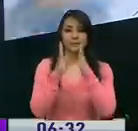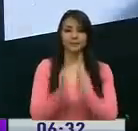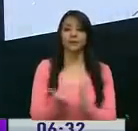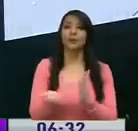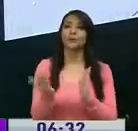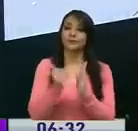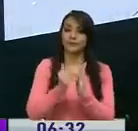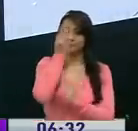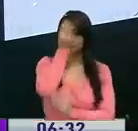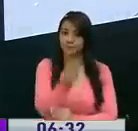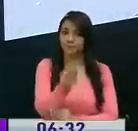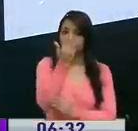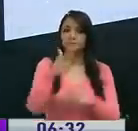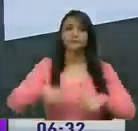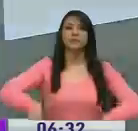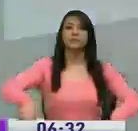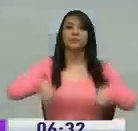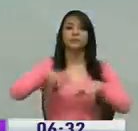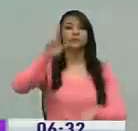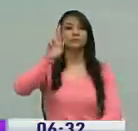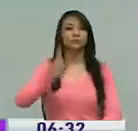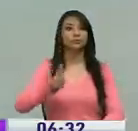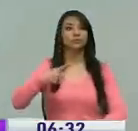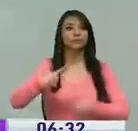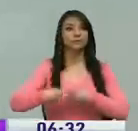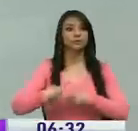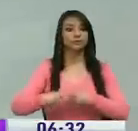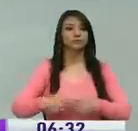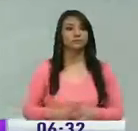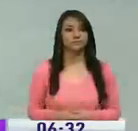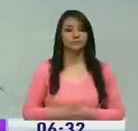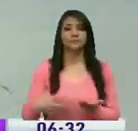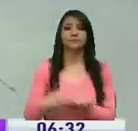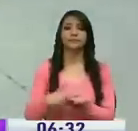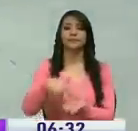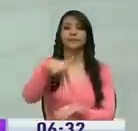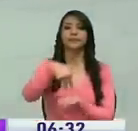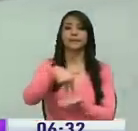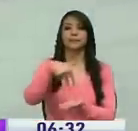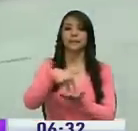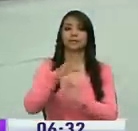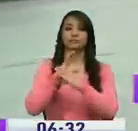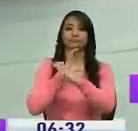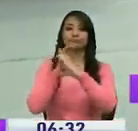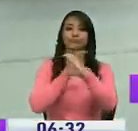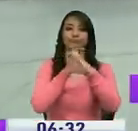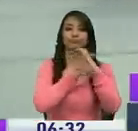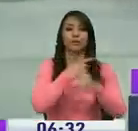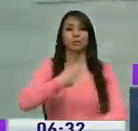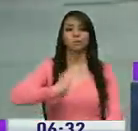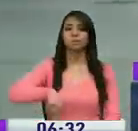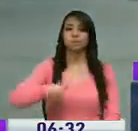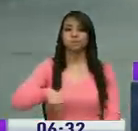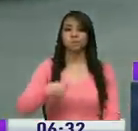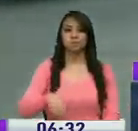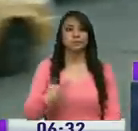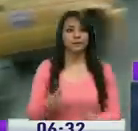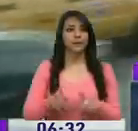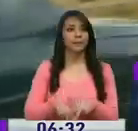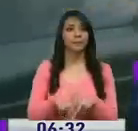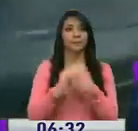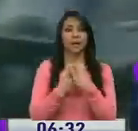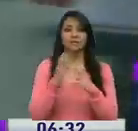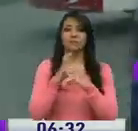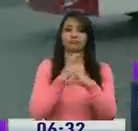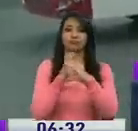ustedes y ahora estamos en este sector del sur de la capital donde está el terminal terrestre de quitumbe Y ustedes pueden ver ya la gran carga de